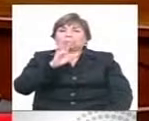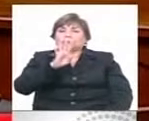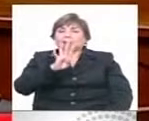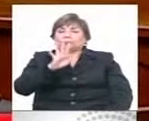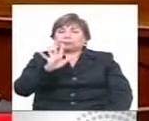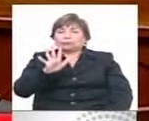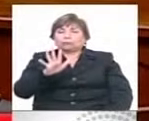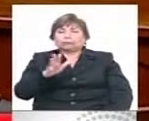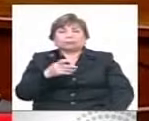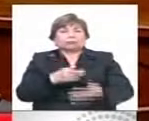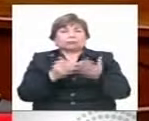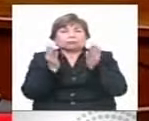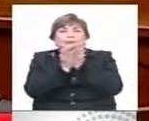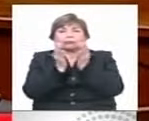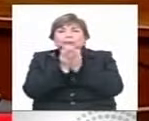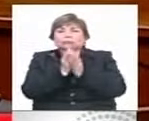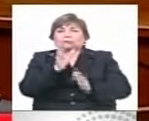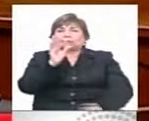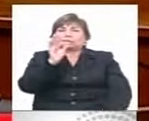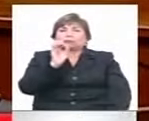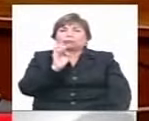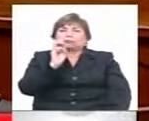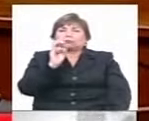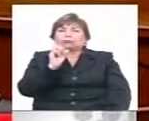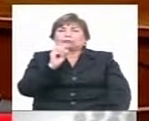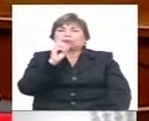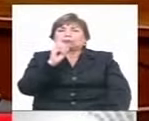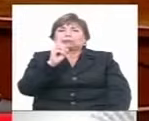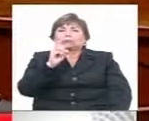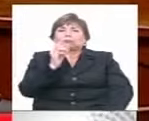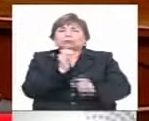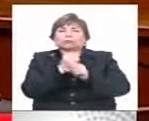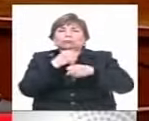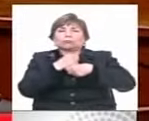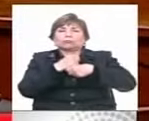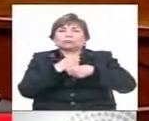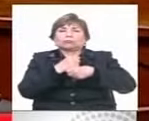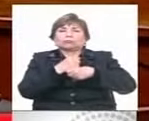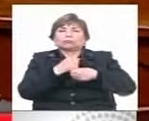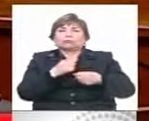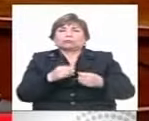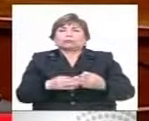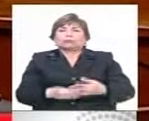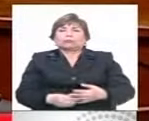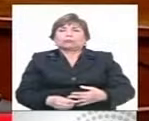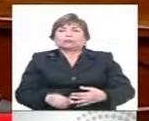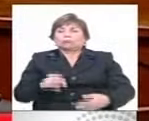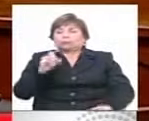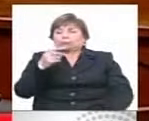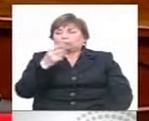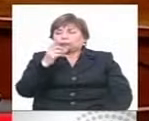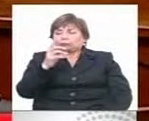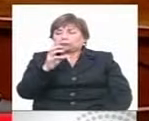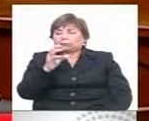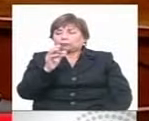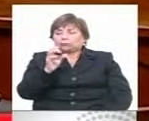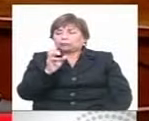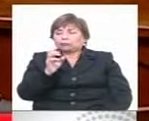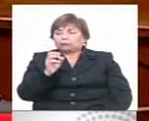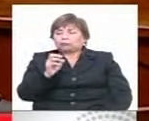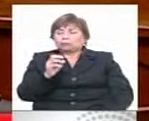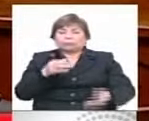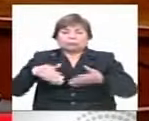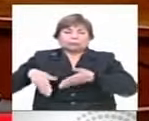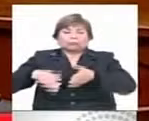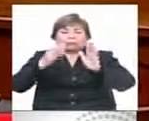445 centros educativos, 961 obras de saneamiento y 1.276 pistas y